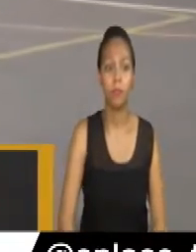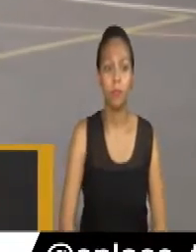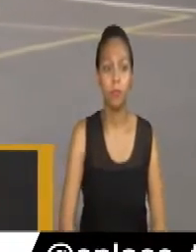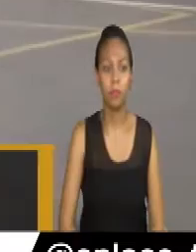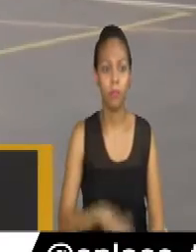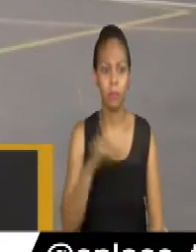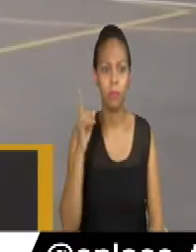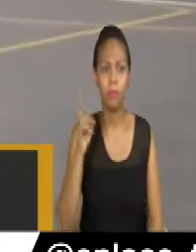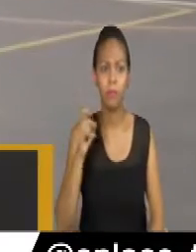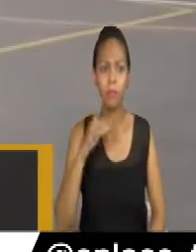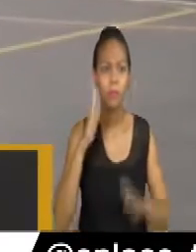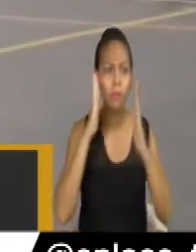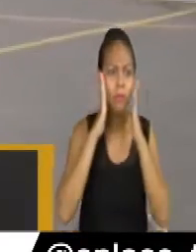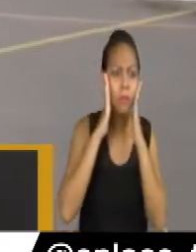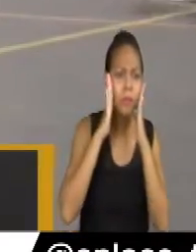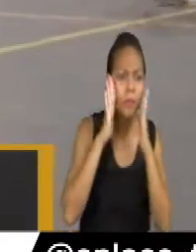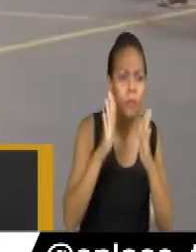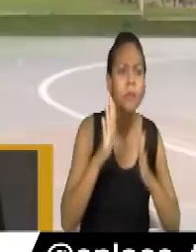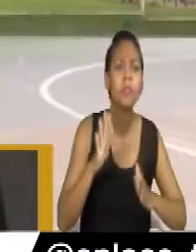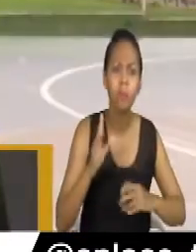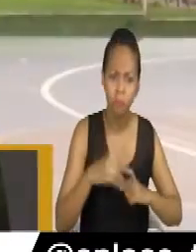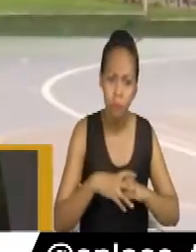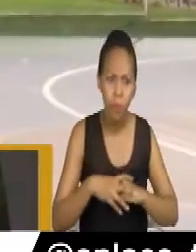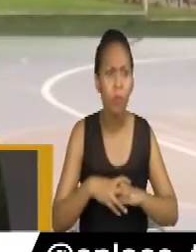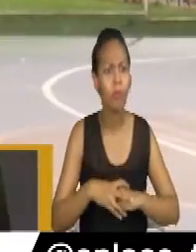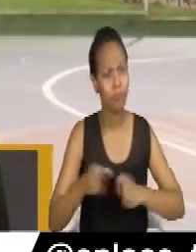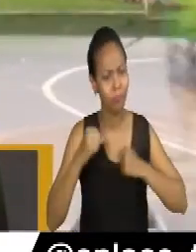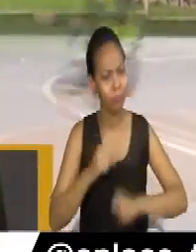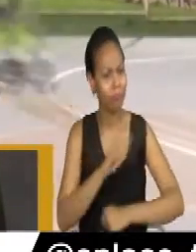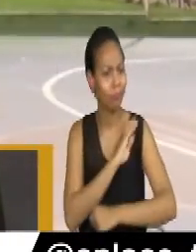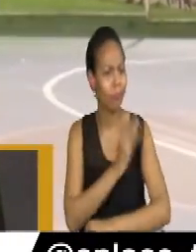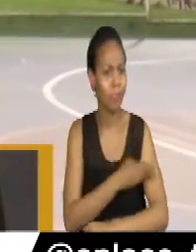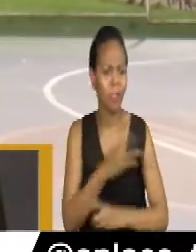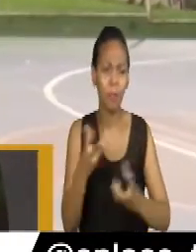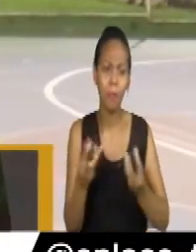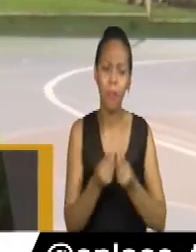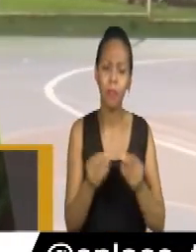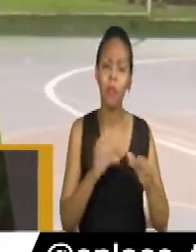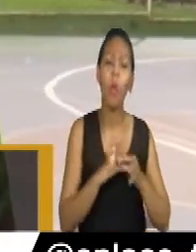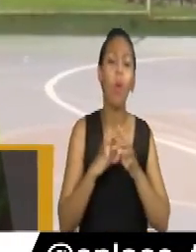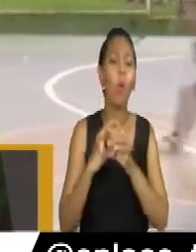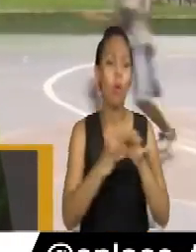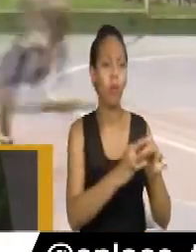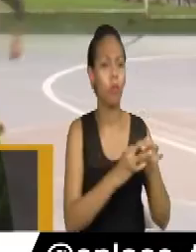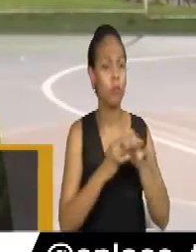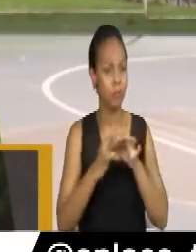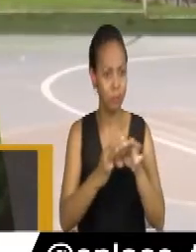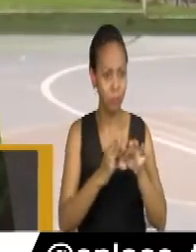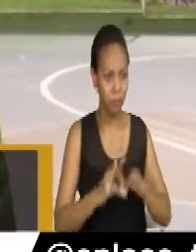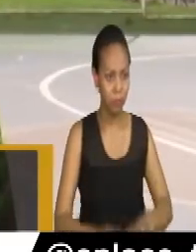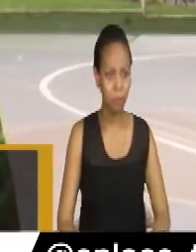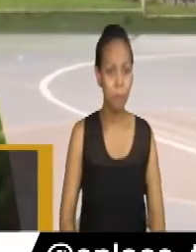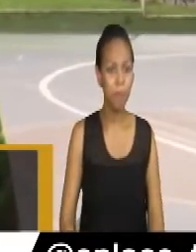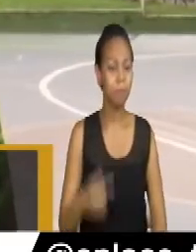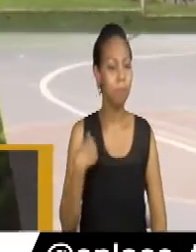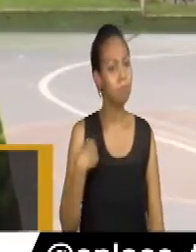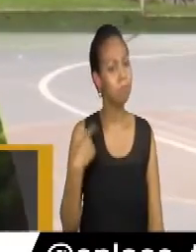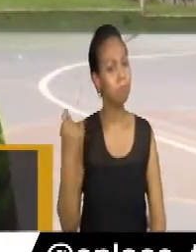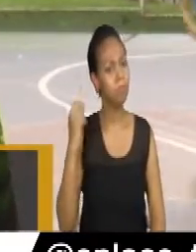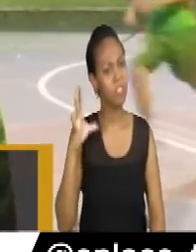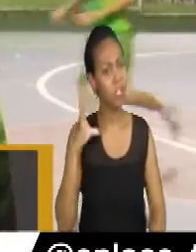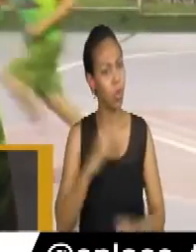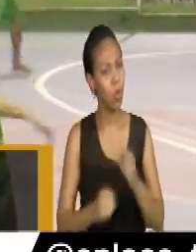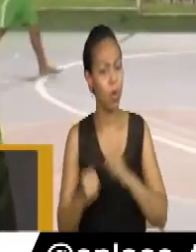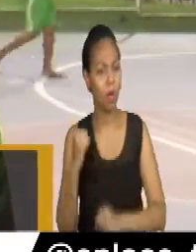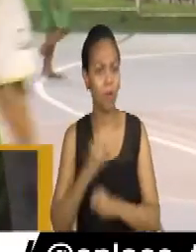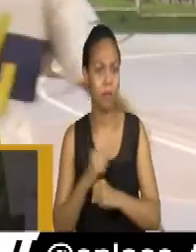la fuerza y el trabajo en equipo. Tico Ultimate porque pues llegué hace como unos 5 años a conocer